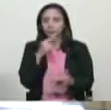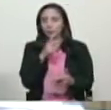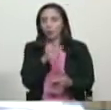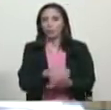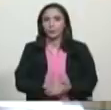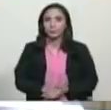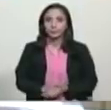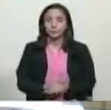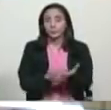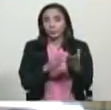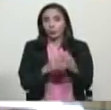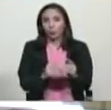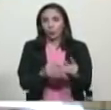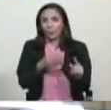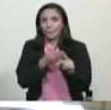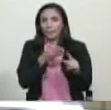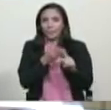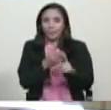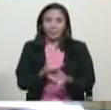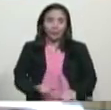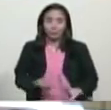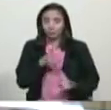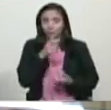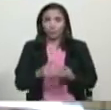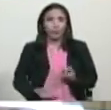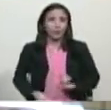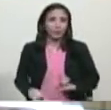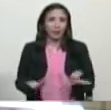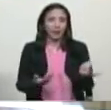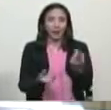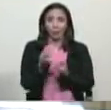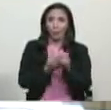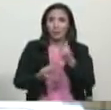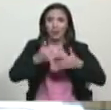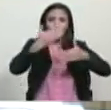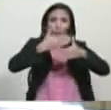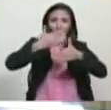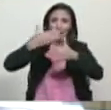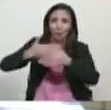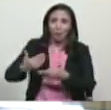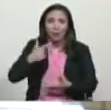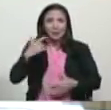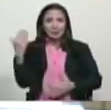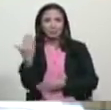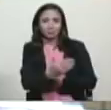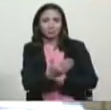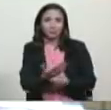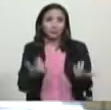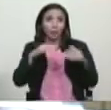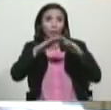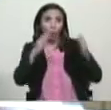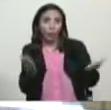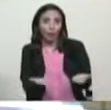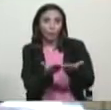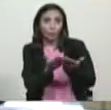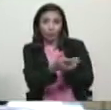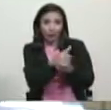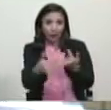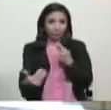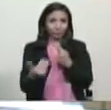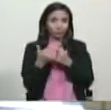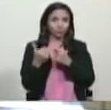toda esta persecución financiera, económica, comercial en el mundo contra